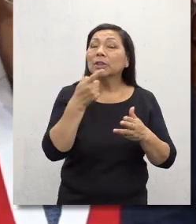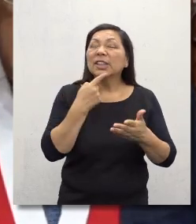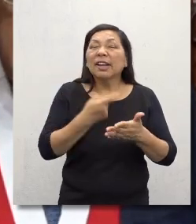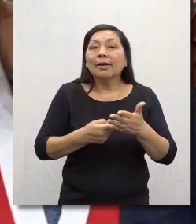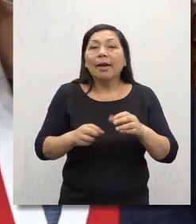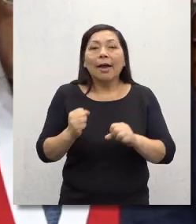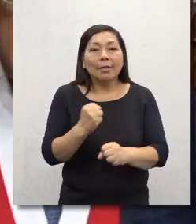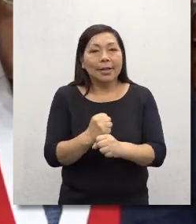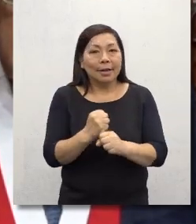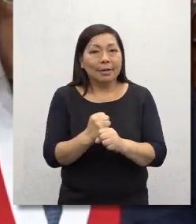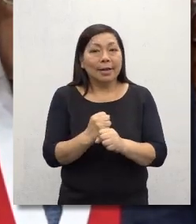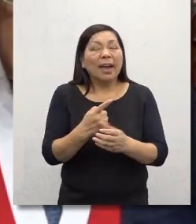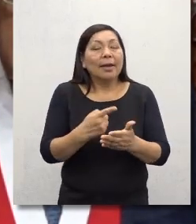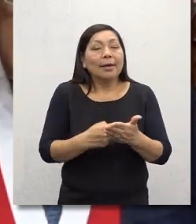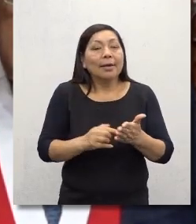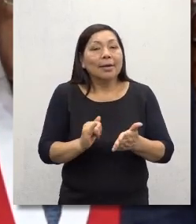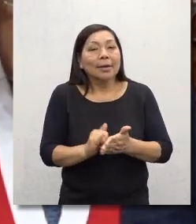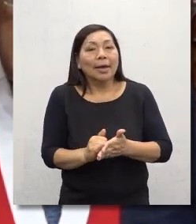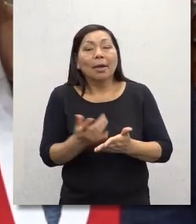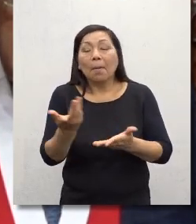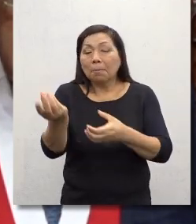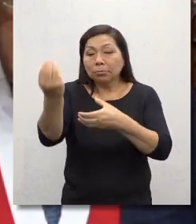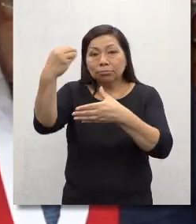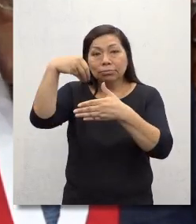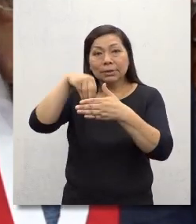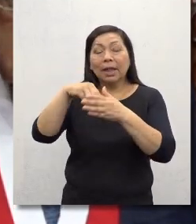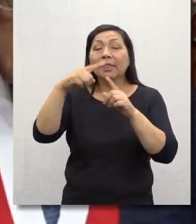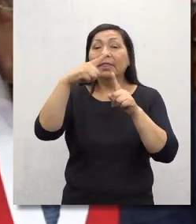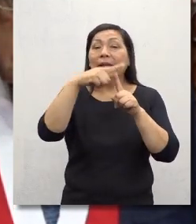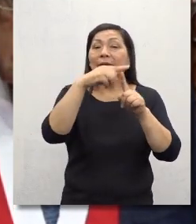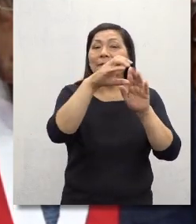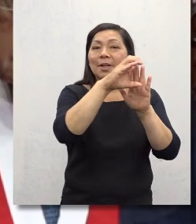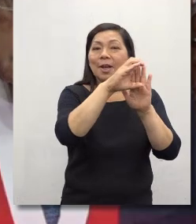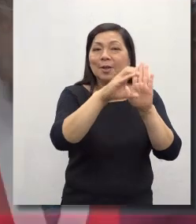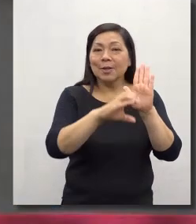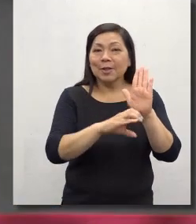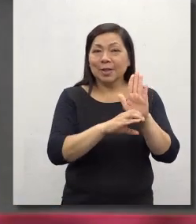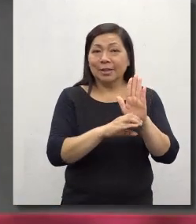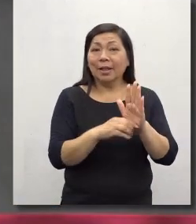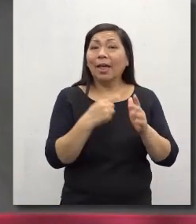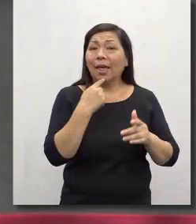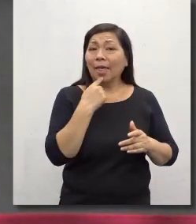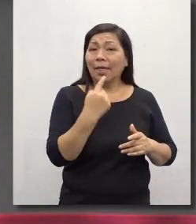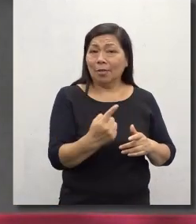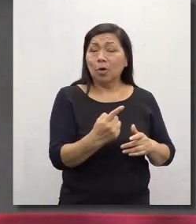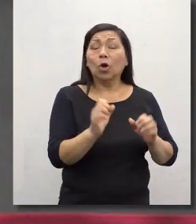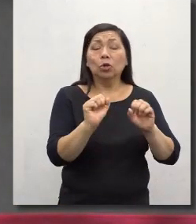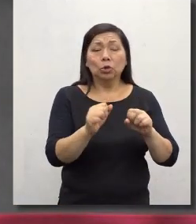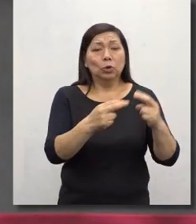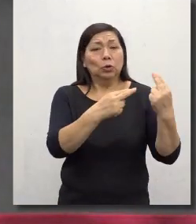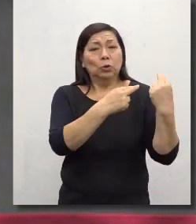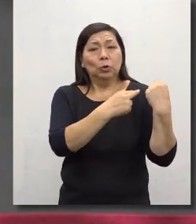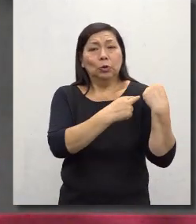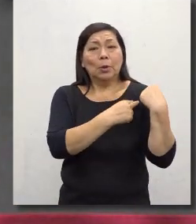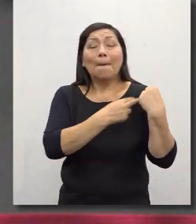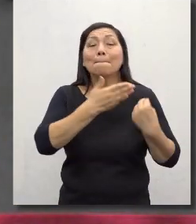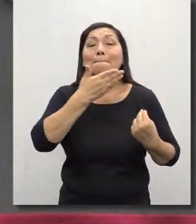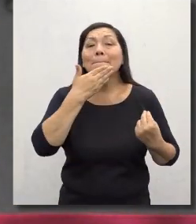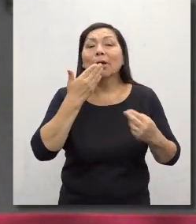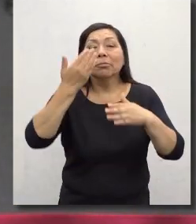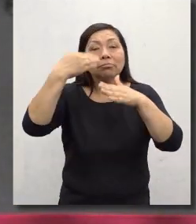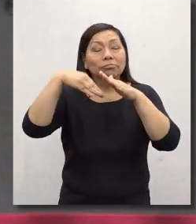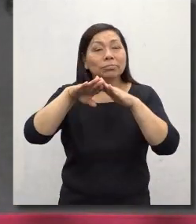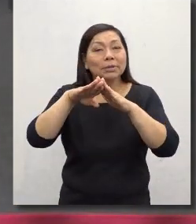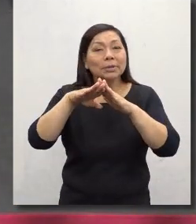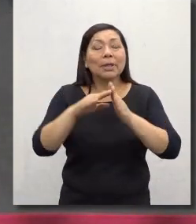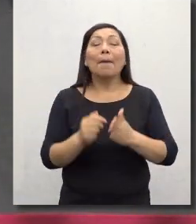las acciones y decisiones de los integrantes del Tribunal Constitucional. Expresó su compromiso de un mejor